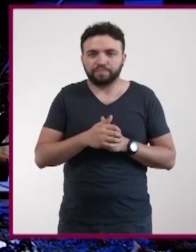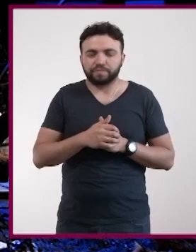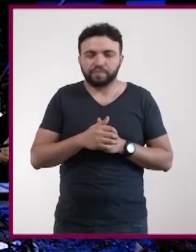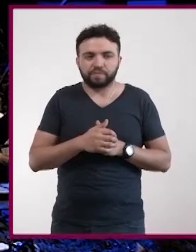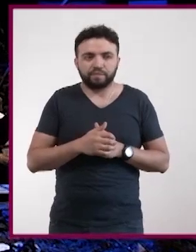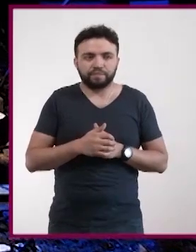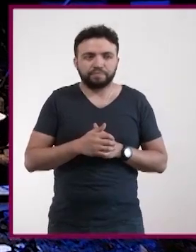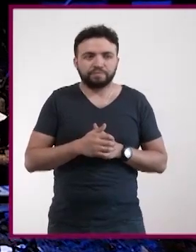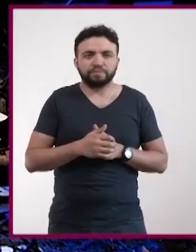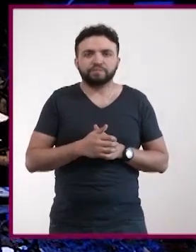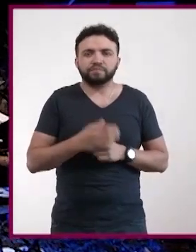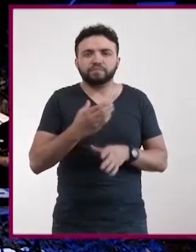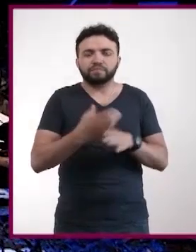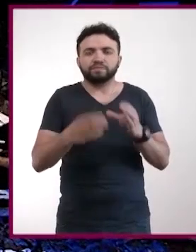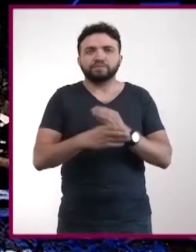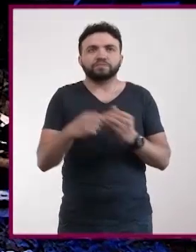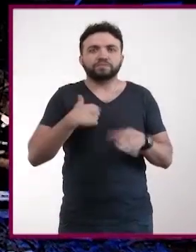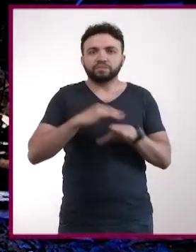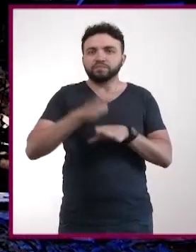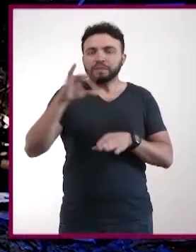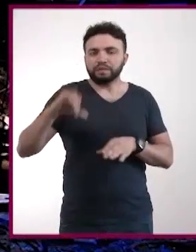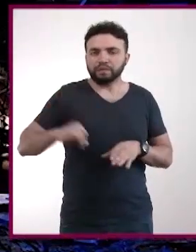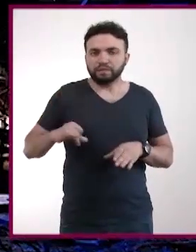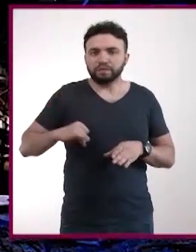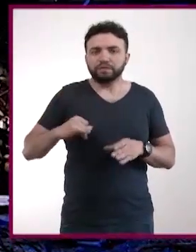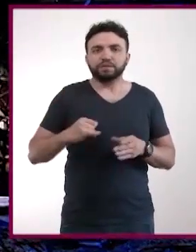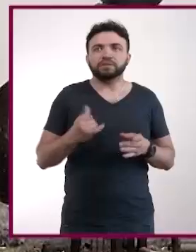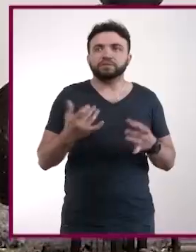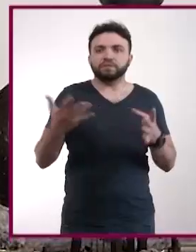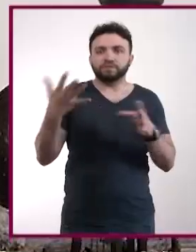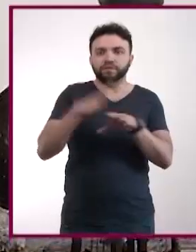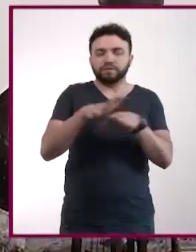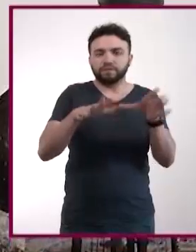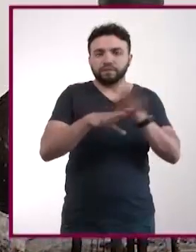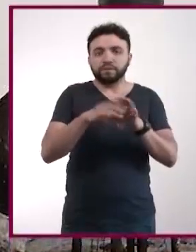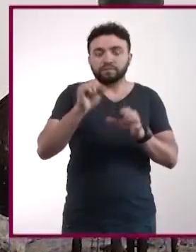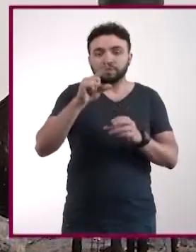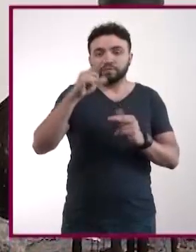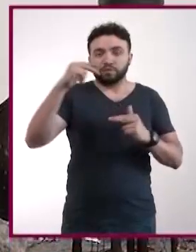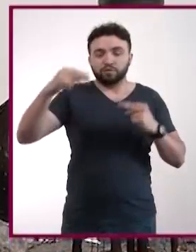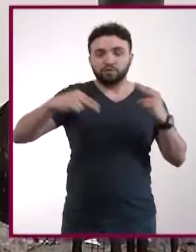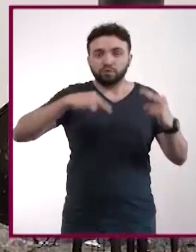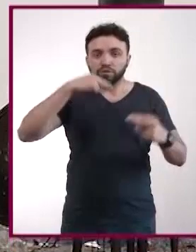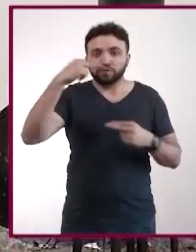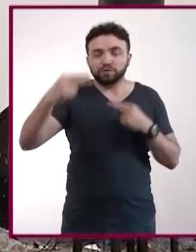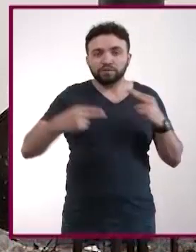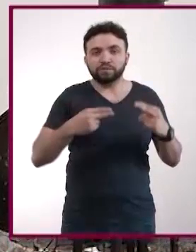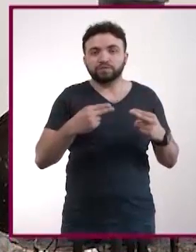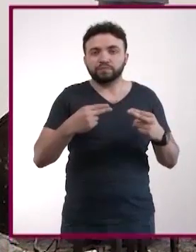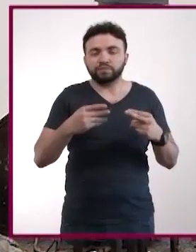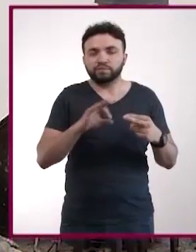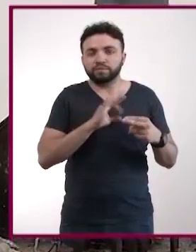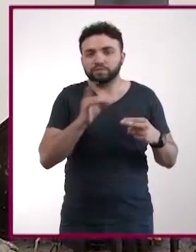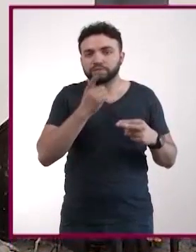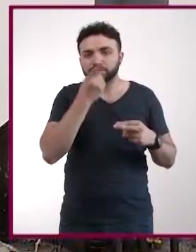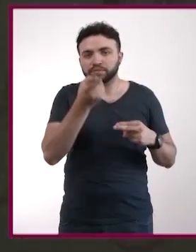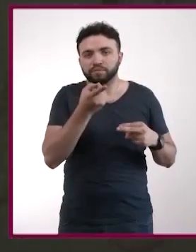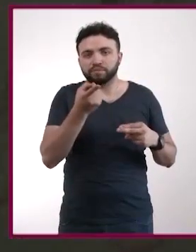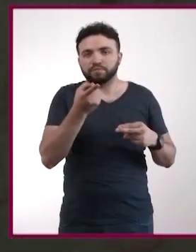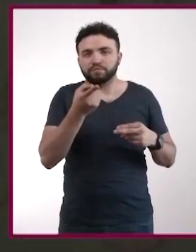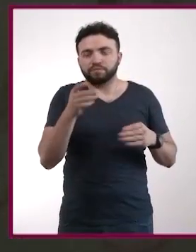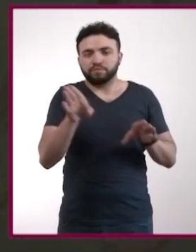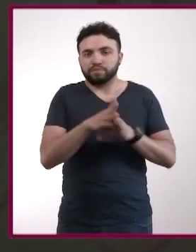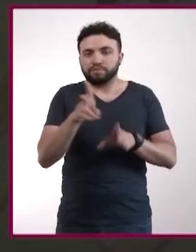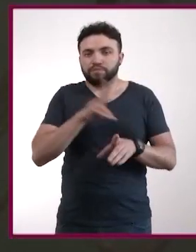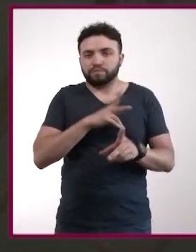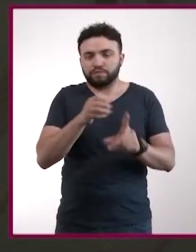Y cosas que me han ido interesando se han ido incorporando, ¿no? Como todo este universo que se puede decir que es mi